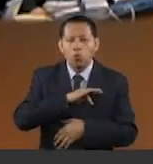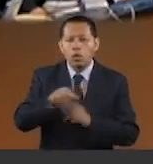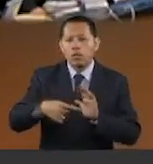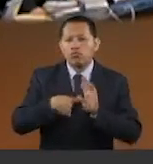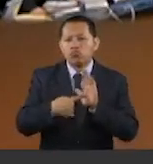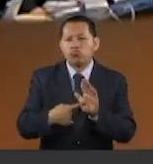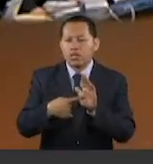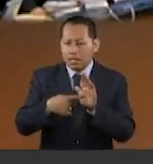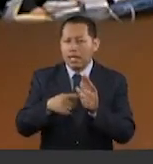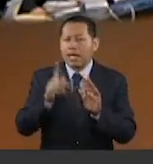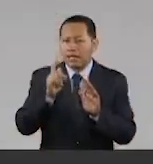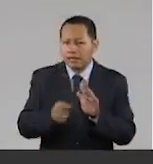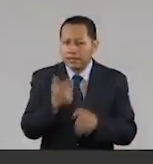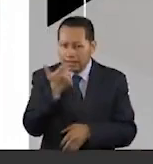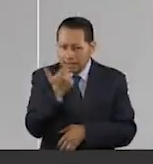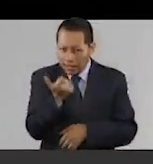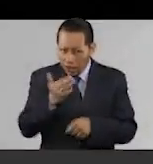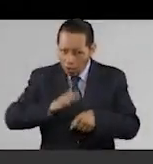de los recursos.